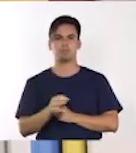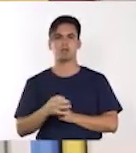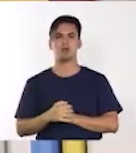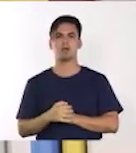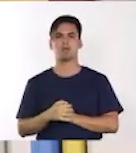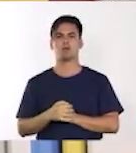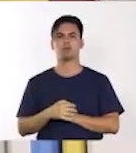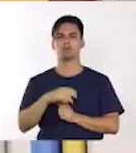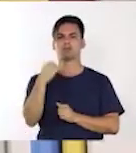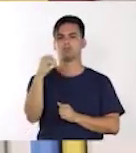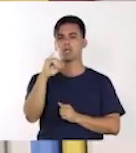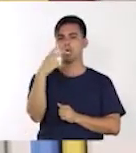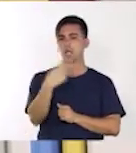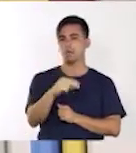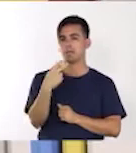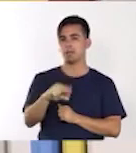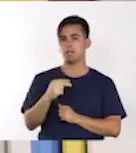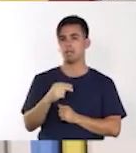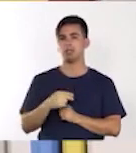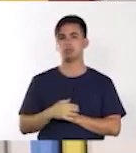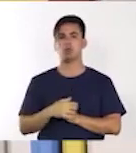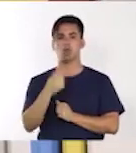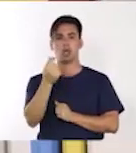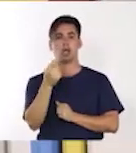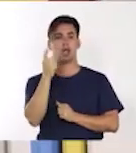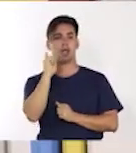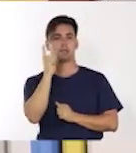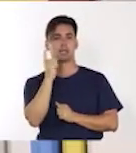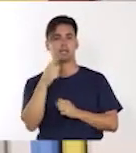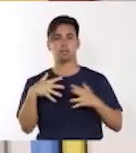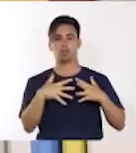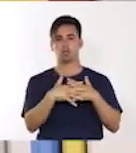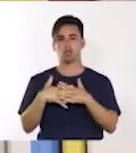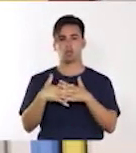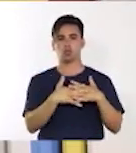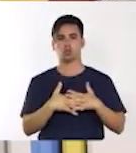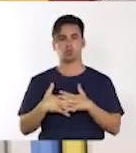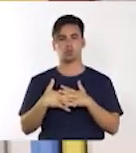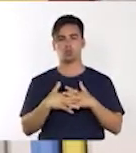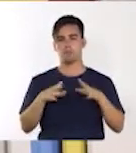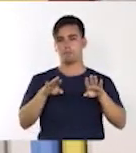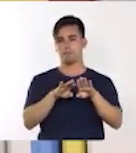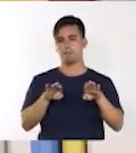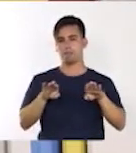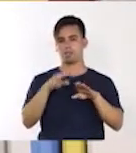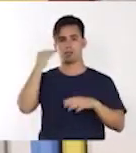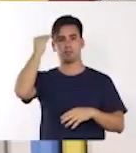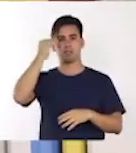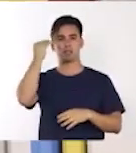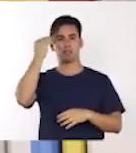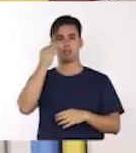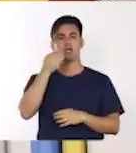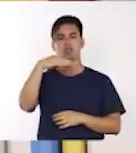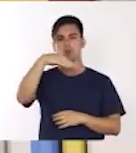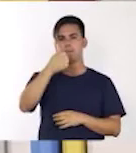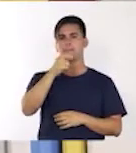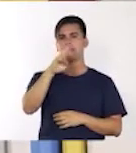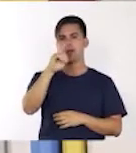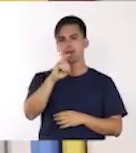capitalismo que en ese contexto era dependiente de ese imperialismo norteamericano, estaban dadas por